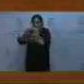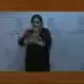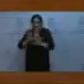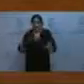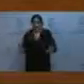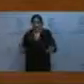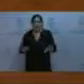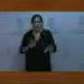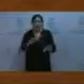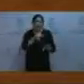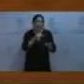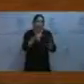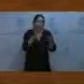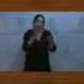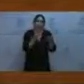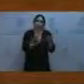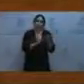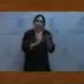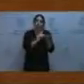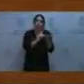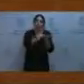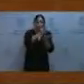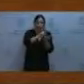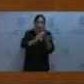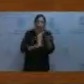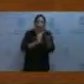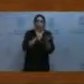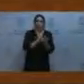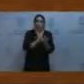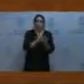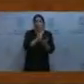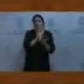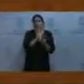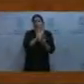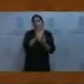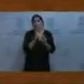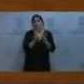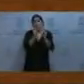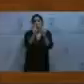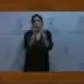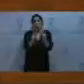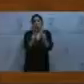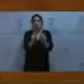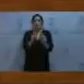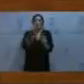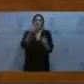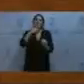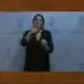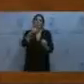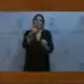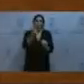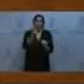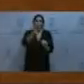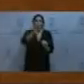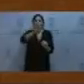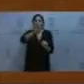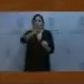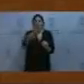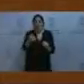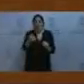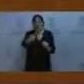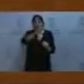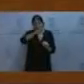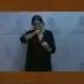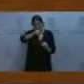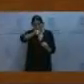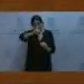que mire esos contratos, que son todos de adjudicación directa, salvo uno negociado por el anterior gerente, de 50.000 euros, que le aconsejo que lo mire con atención, porque